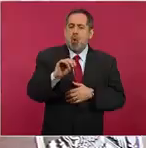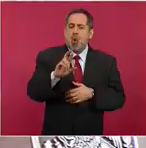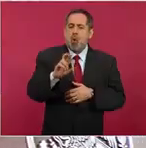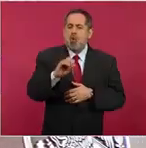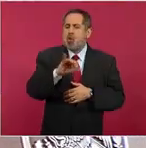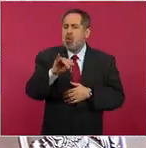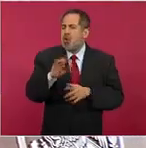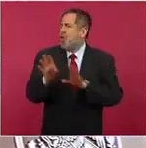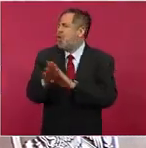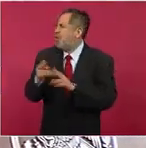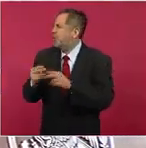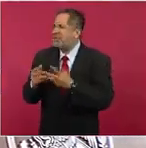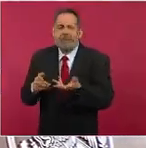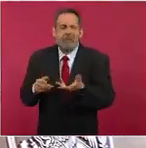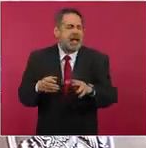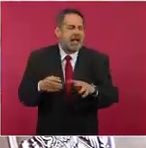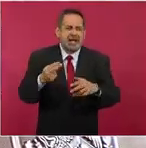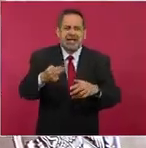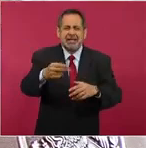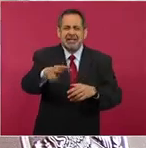o cómo le llamaban